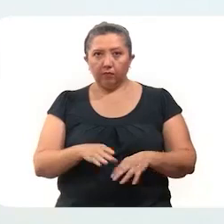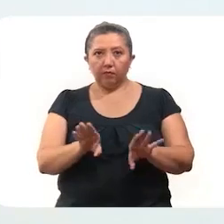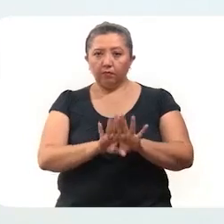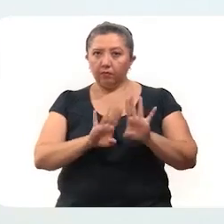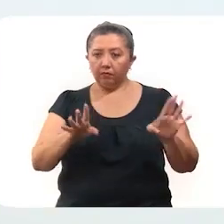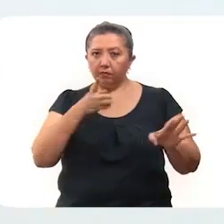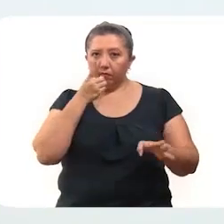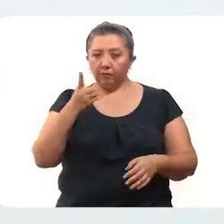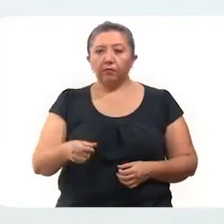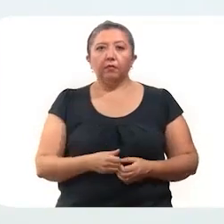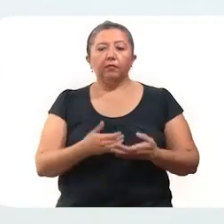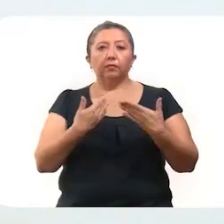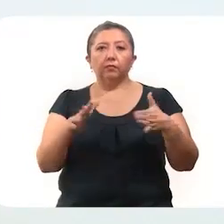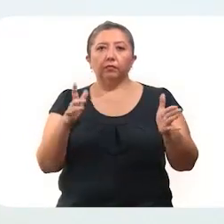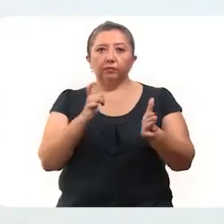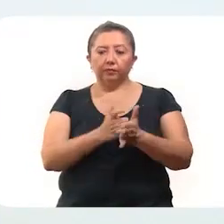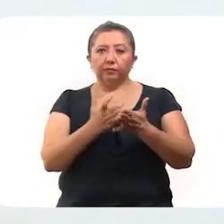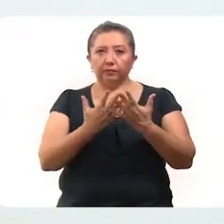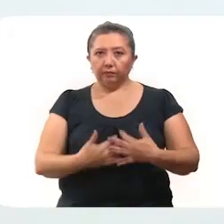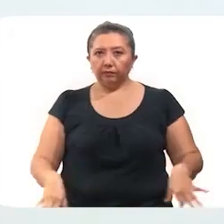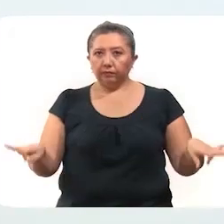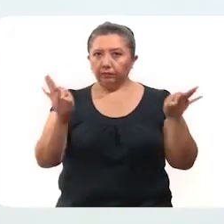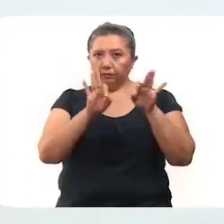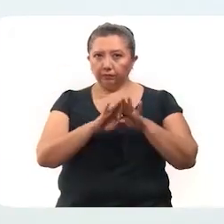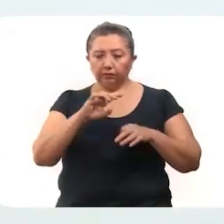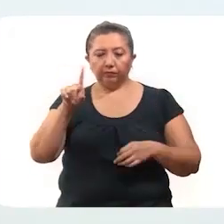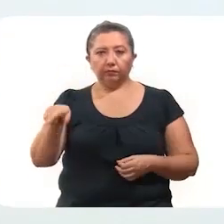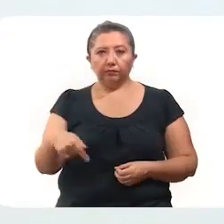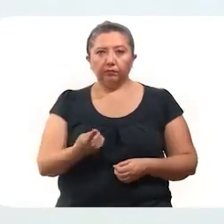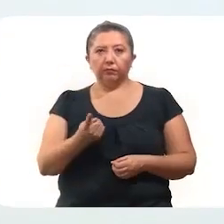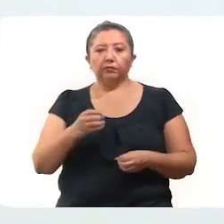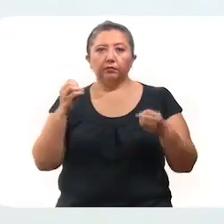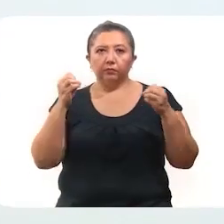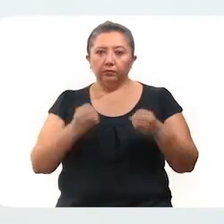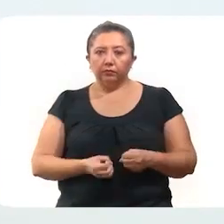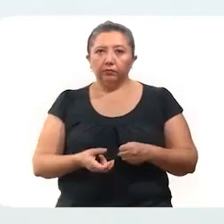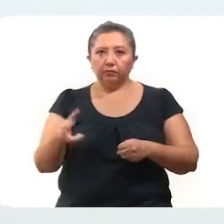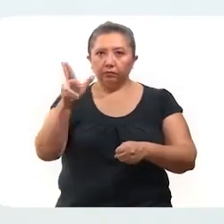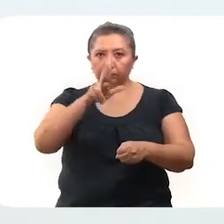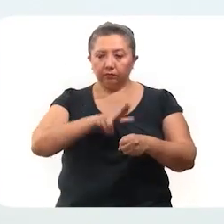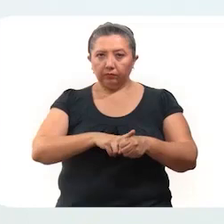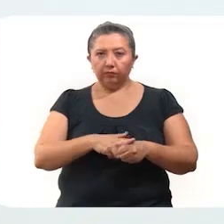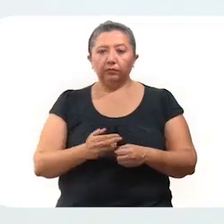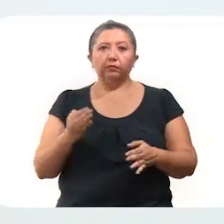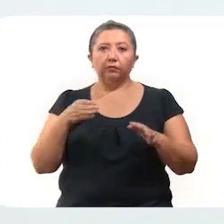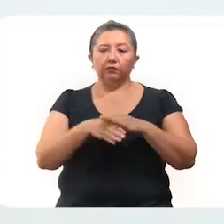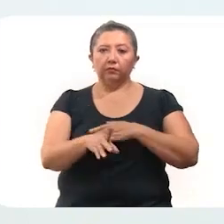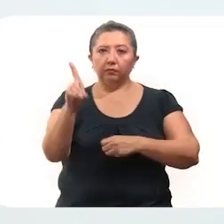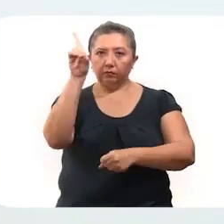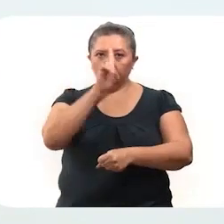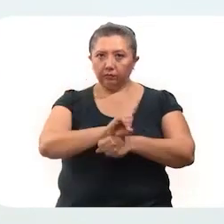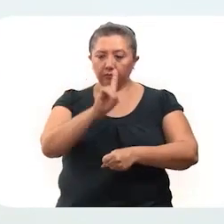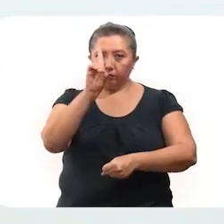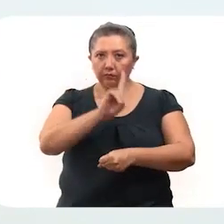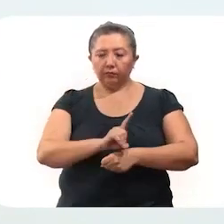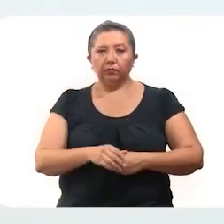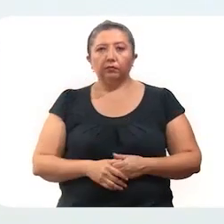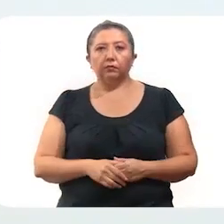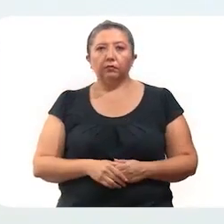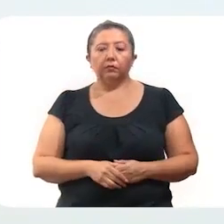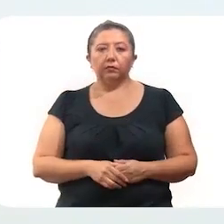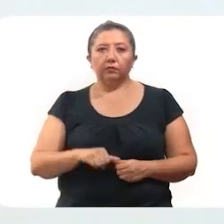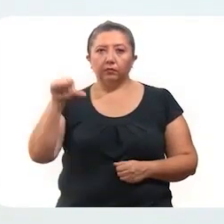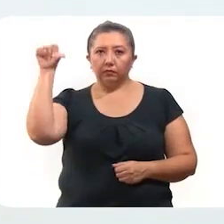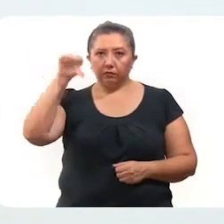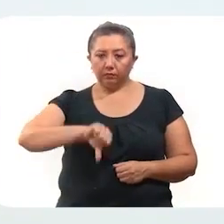se ha señalado, en la reapertura económica, los datos más importantes son la ocupación hospitalaria y los ingresos